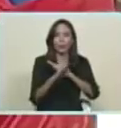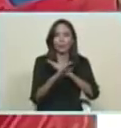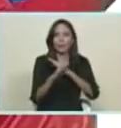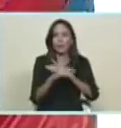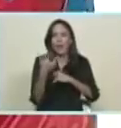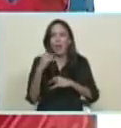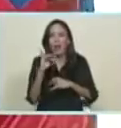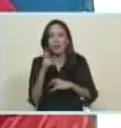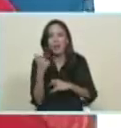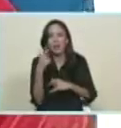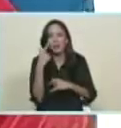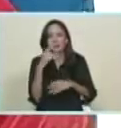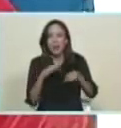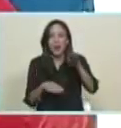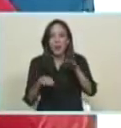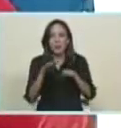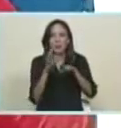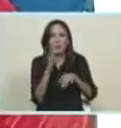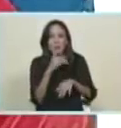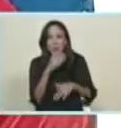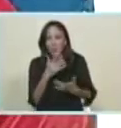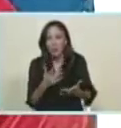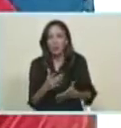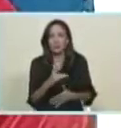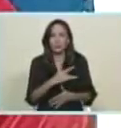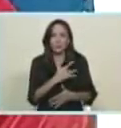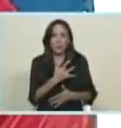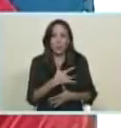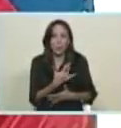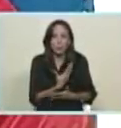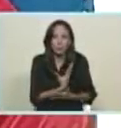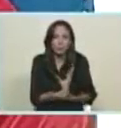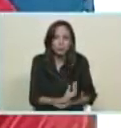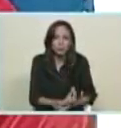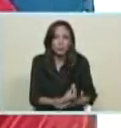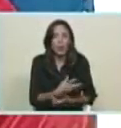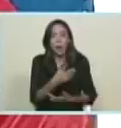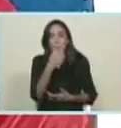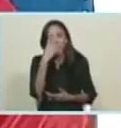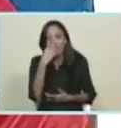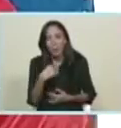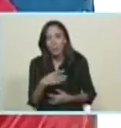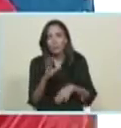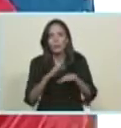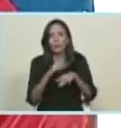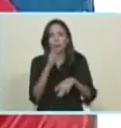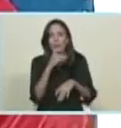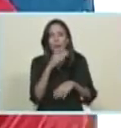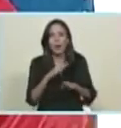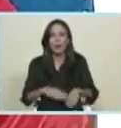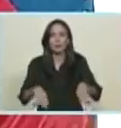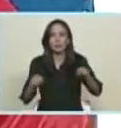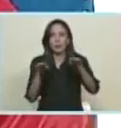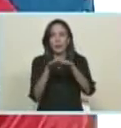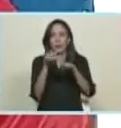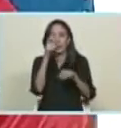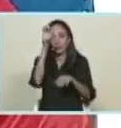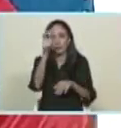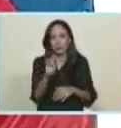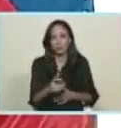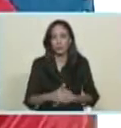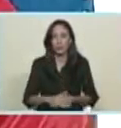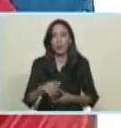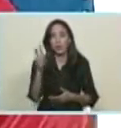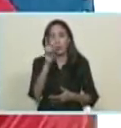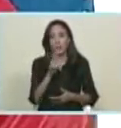heridas, las manchas, el dolor de la pobreza y la miseria que